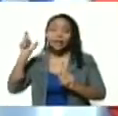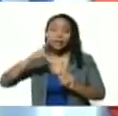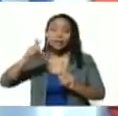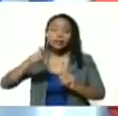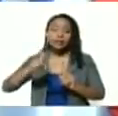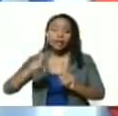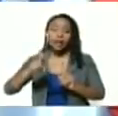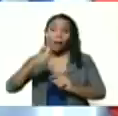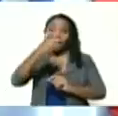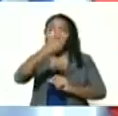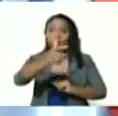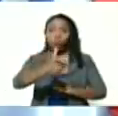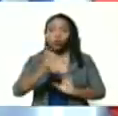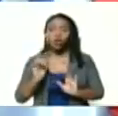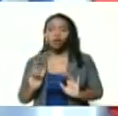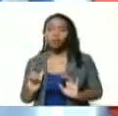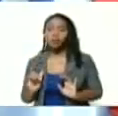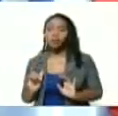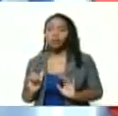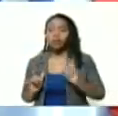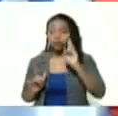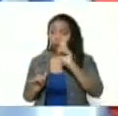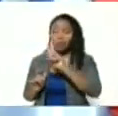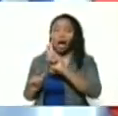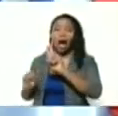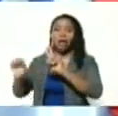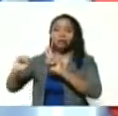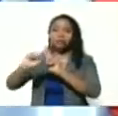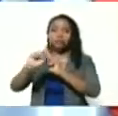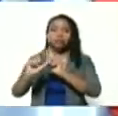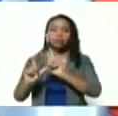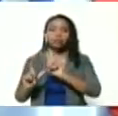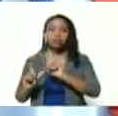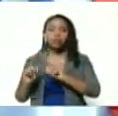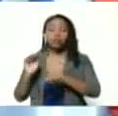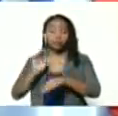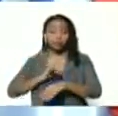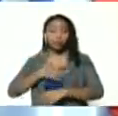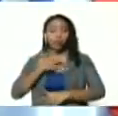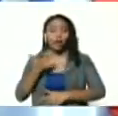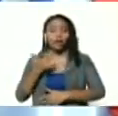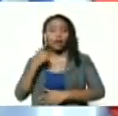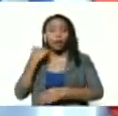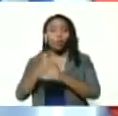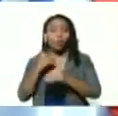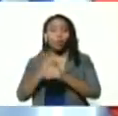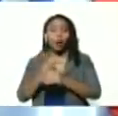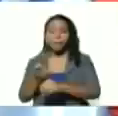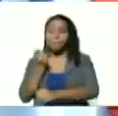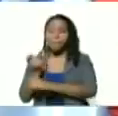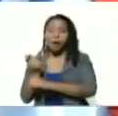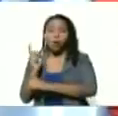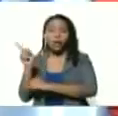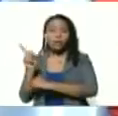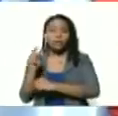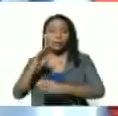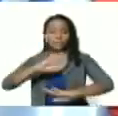el ciudadano, si efectivamente puede ser tributario de ese beneficio,